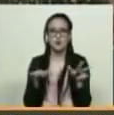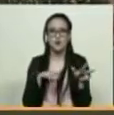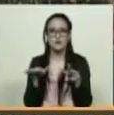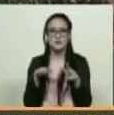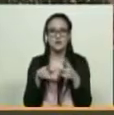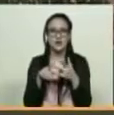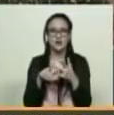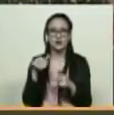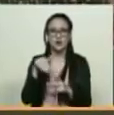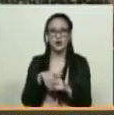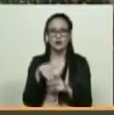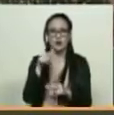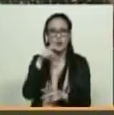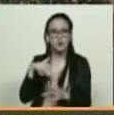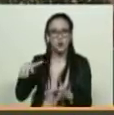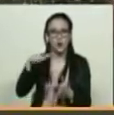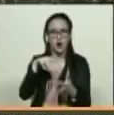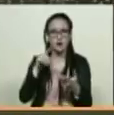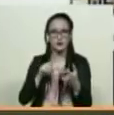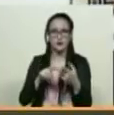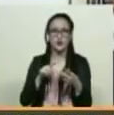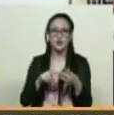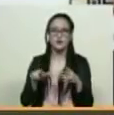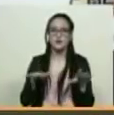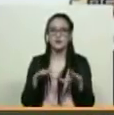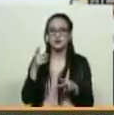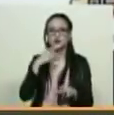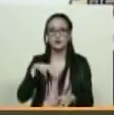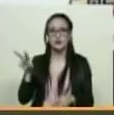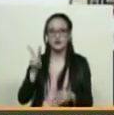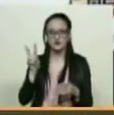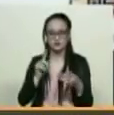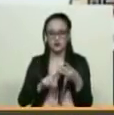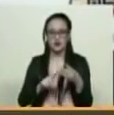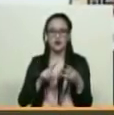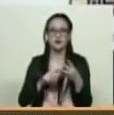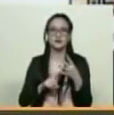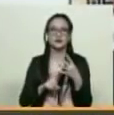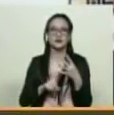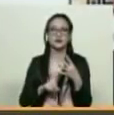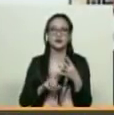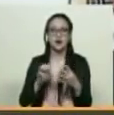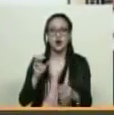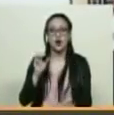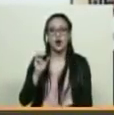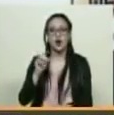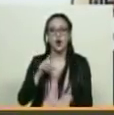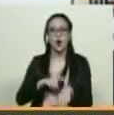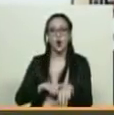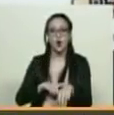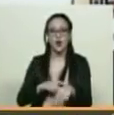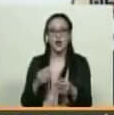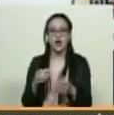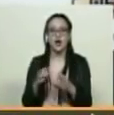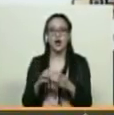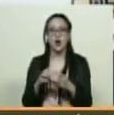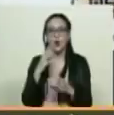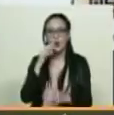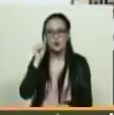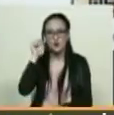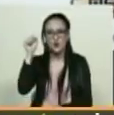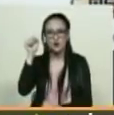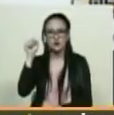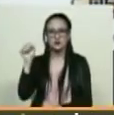Movimiento Electoral del Pueblo, Movimiento Somos Venezuela, Partido Hora, Partido Comunista de